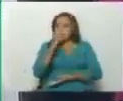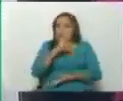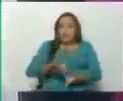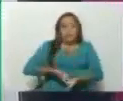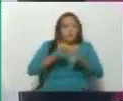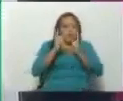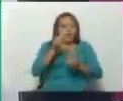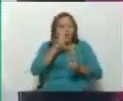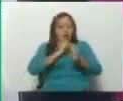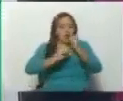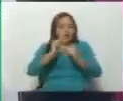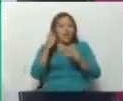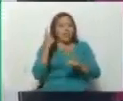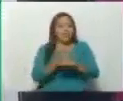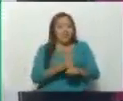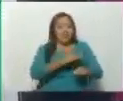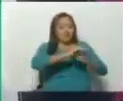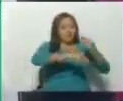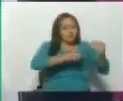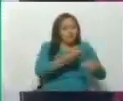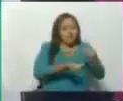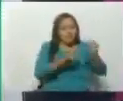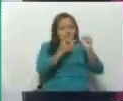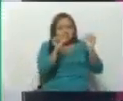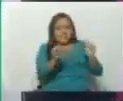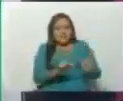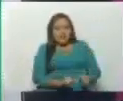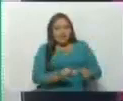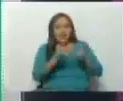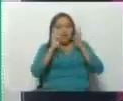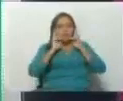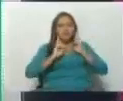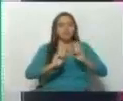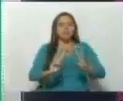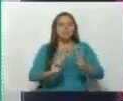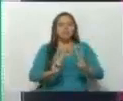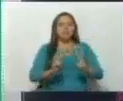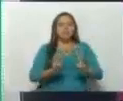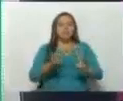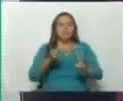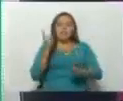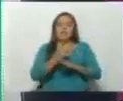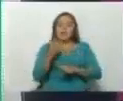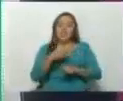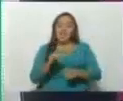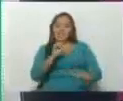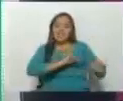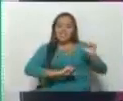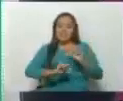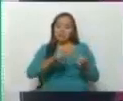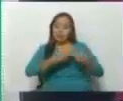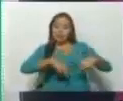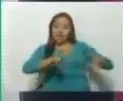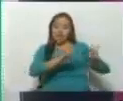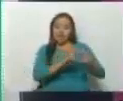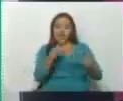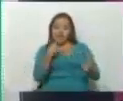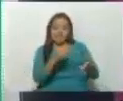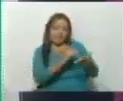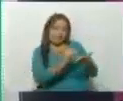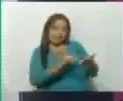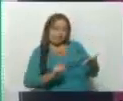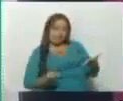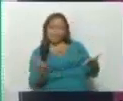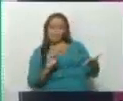para el consumo, porque tienen que pasar también con respecto, bueno, a unos valores químicos, bueno, que puedan garantizar el